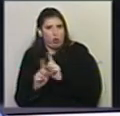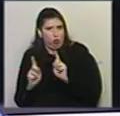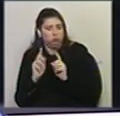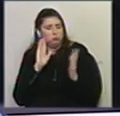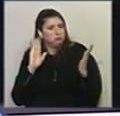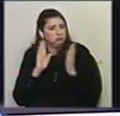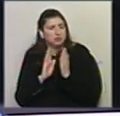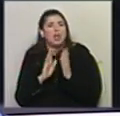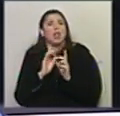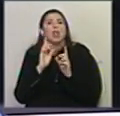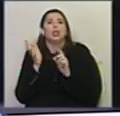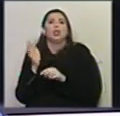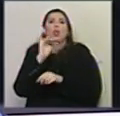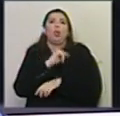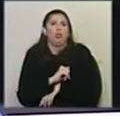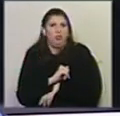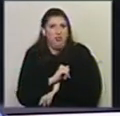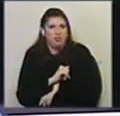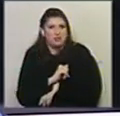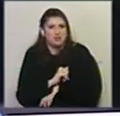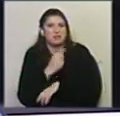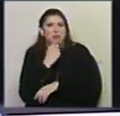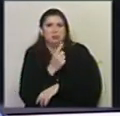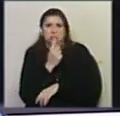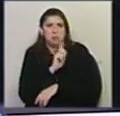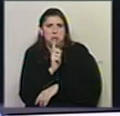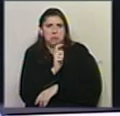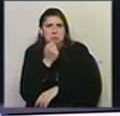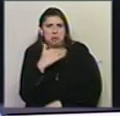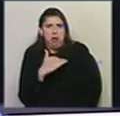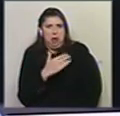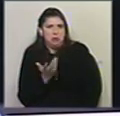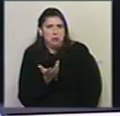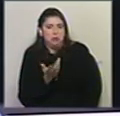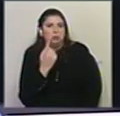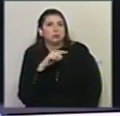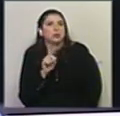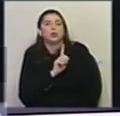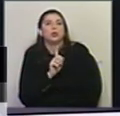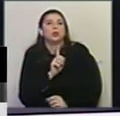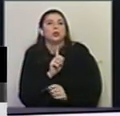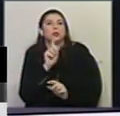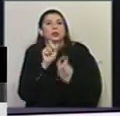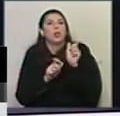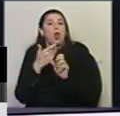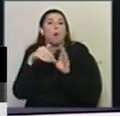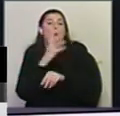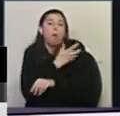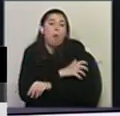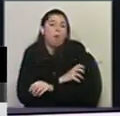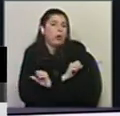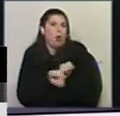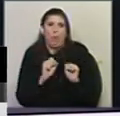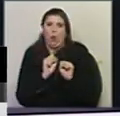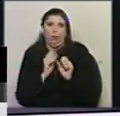cotidianamente a prestaciones que no pueden ser consideradas de alto costo para la realidad uruguaya y que, sin embargo, no están al alcance de los más pobres. Por eso nuestro